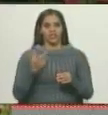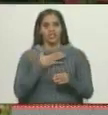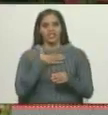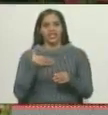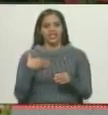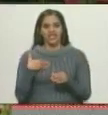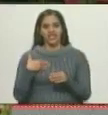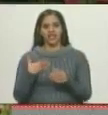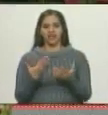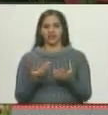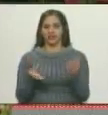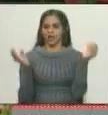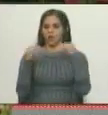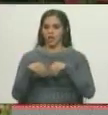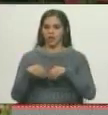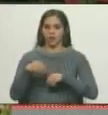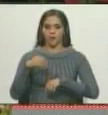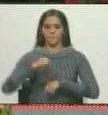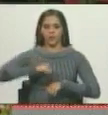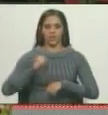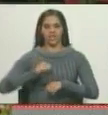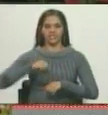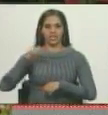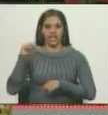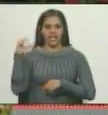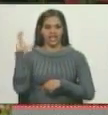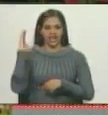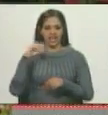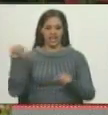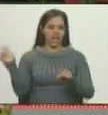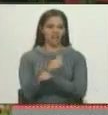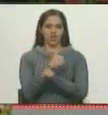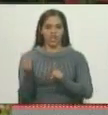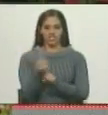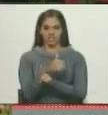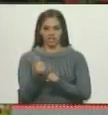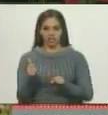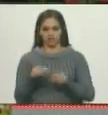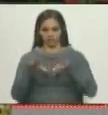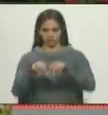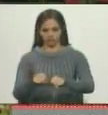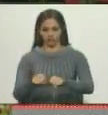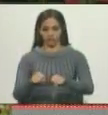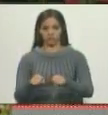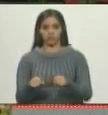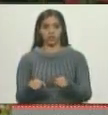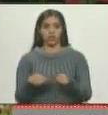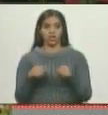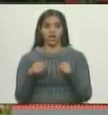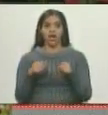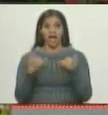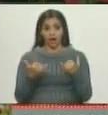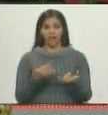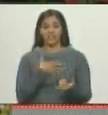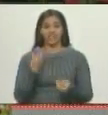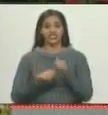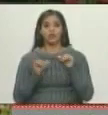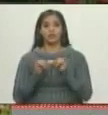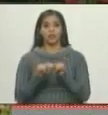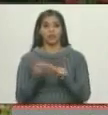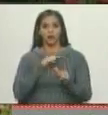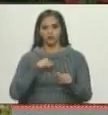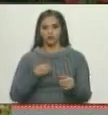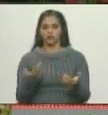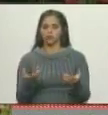la policía metropolitana tomar Caracas. La violencia, la violencia. Ahorita quieren hacer lo mismo. Estamos sentados en